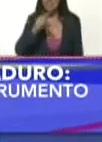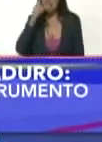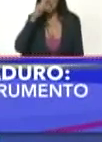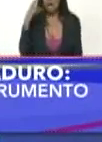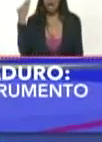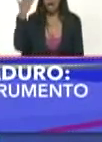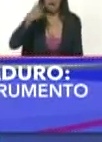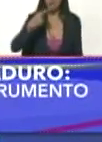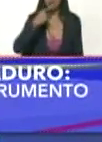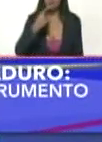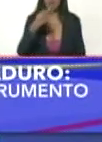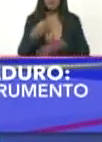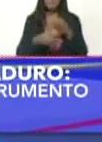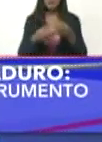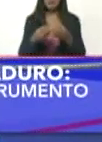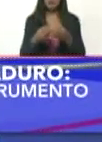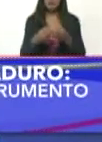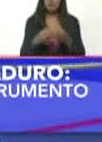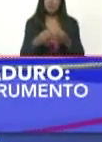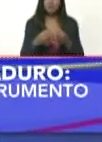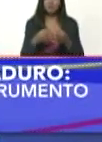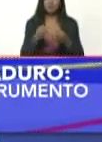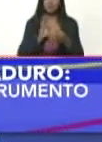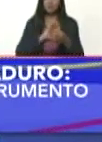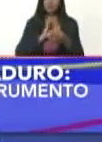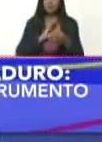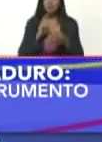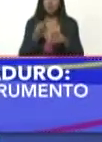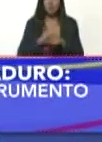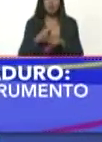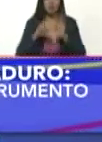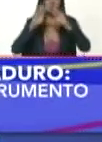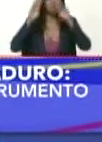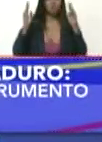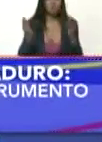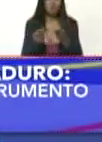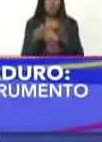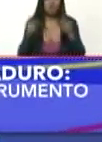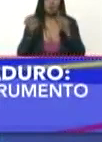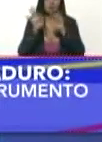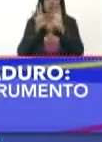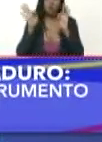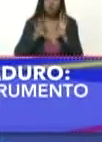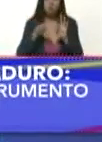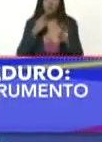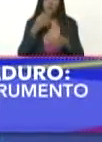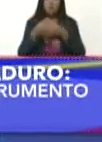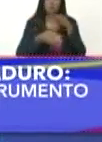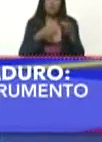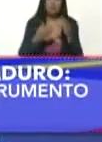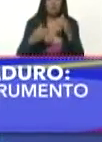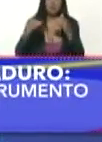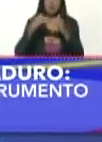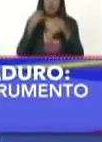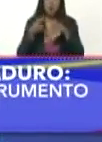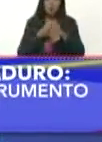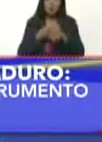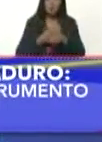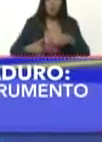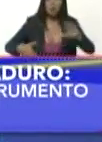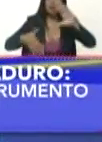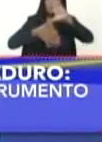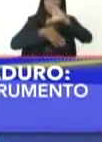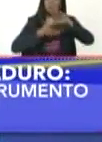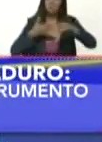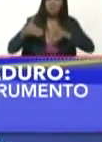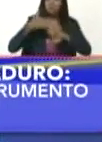Hablan con ínfulas de gobernantes mundiales. Y él habla con ínfula de que gobierna América Latina y el